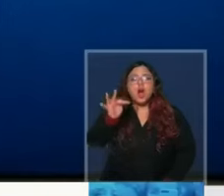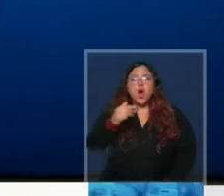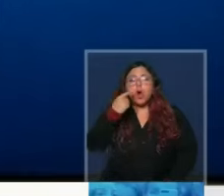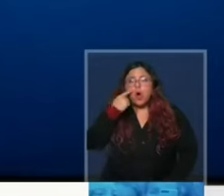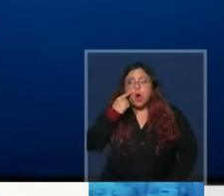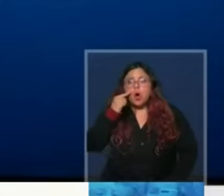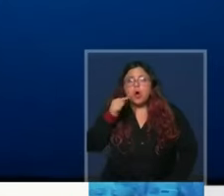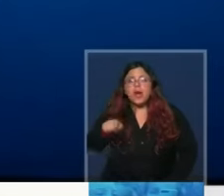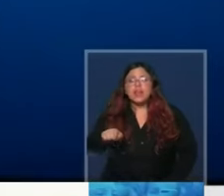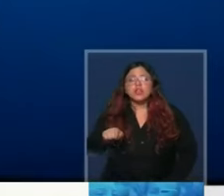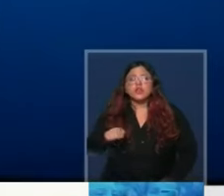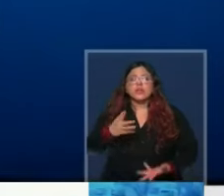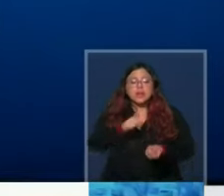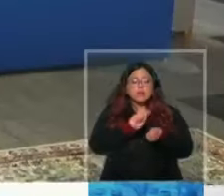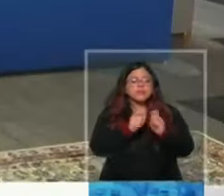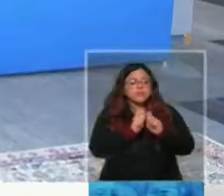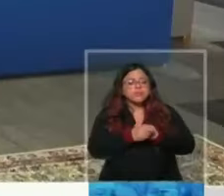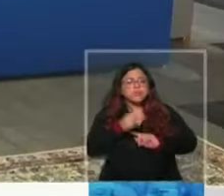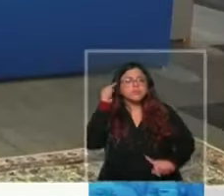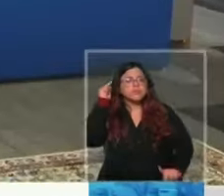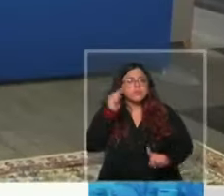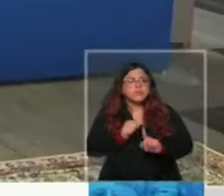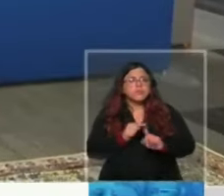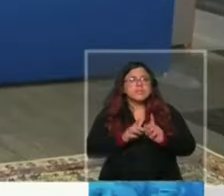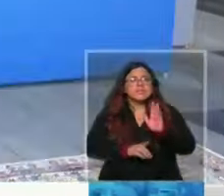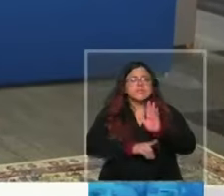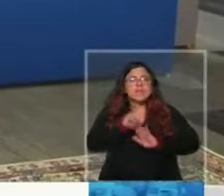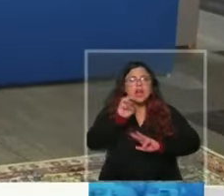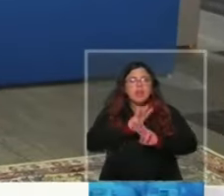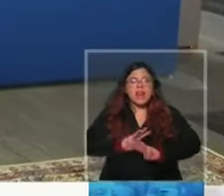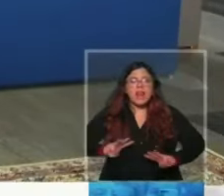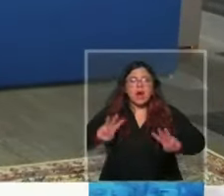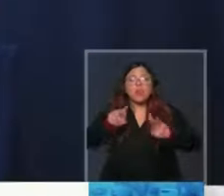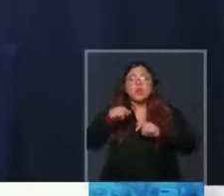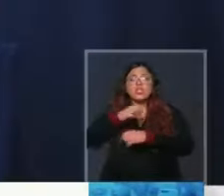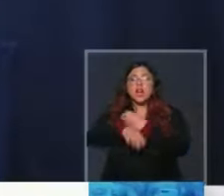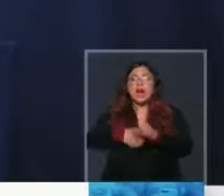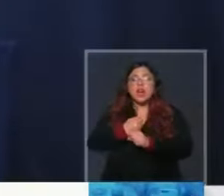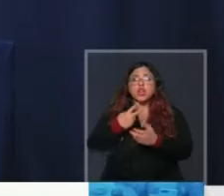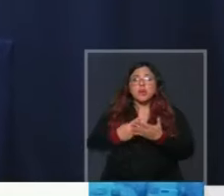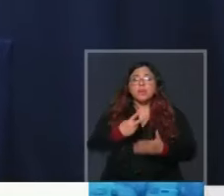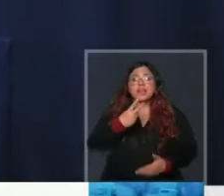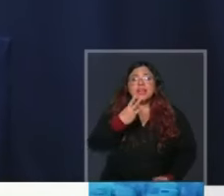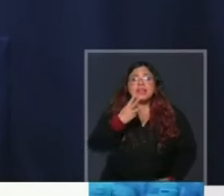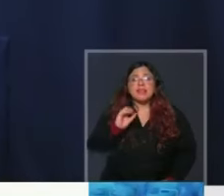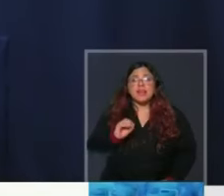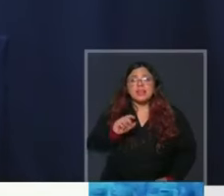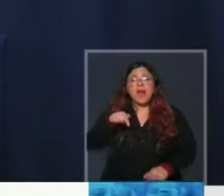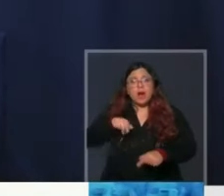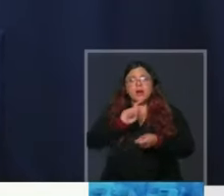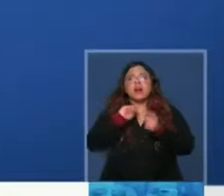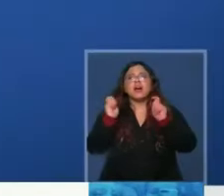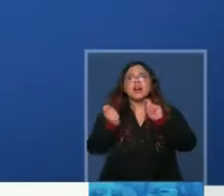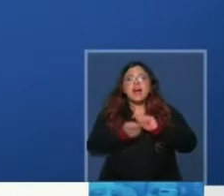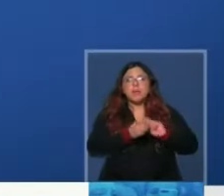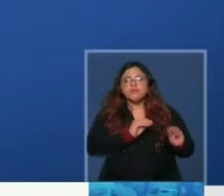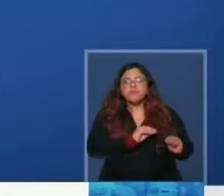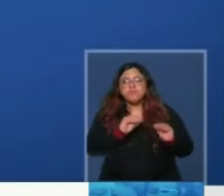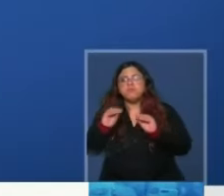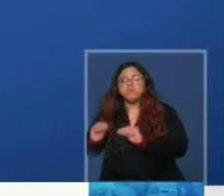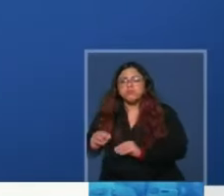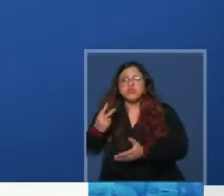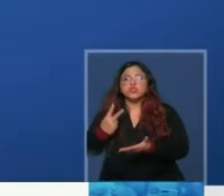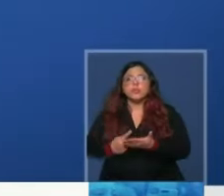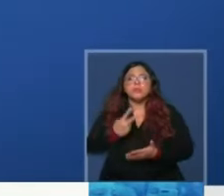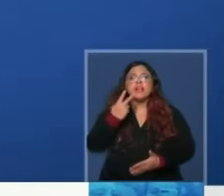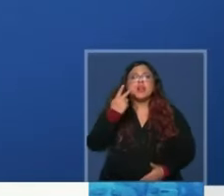busca actualizar los objetivos de desarrollo de la ONU, que eran para el 2030, ahora el 2045, y modernizar sus organizaciones. Pero